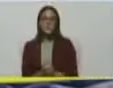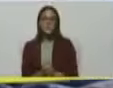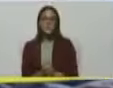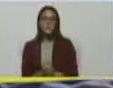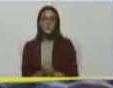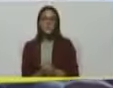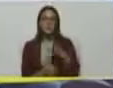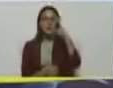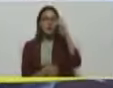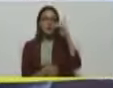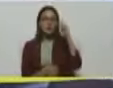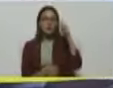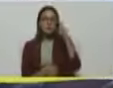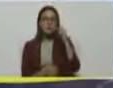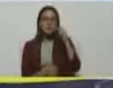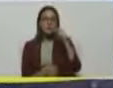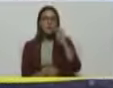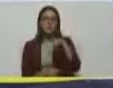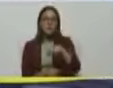Edmund Dillon,